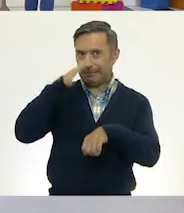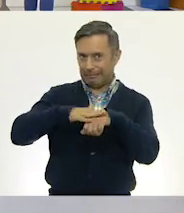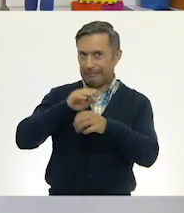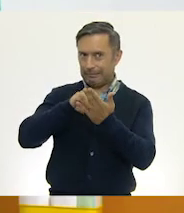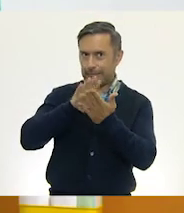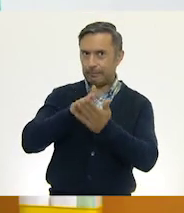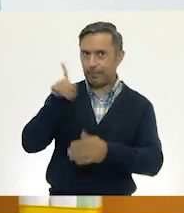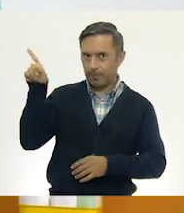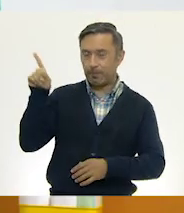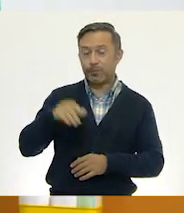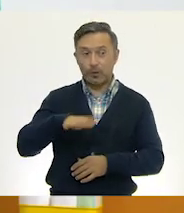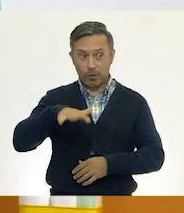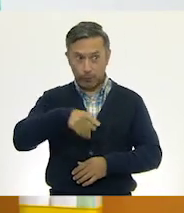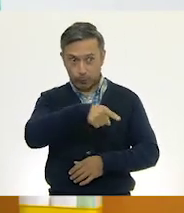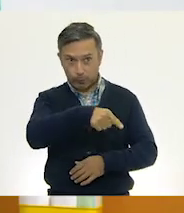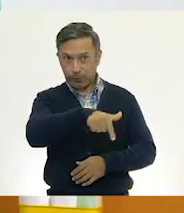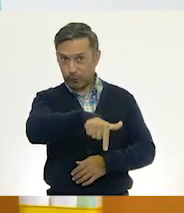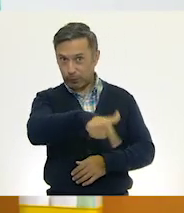12.